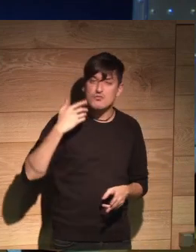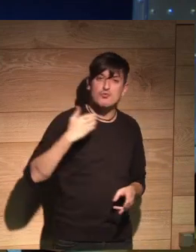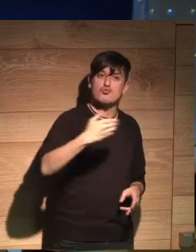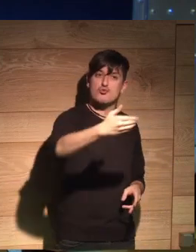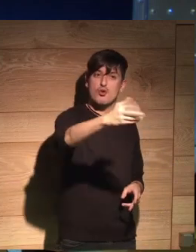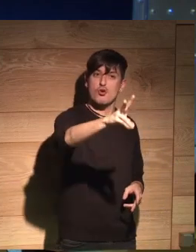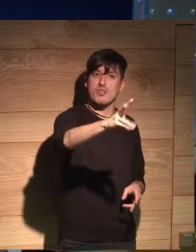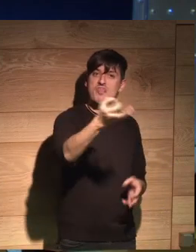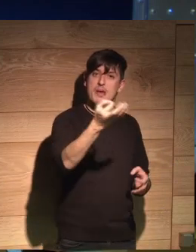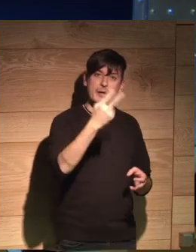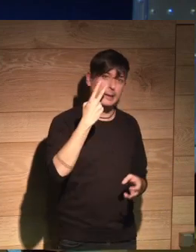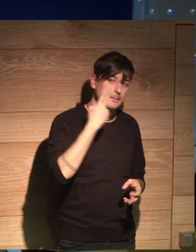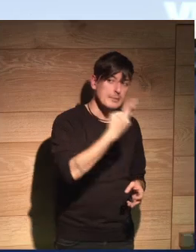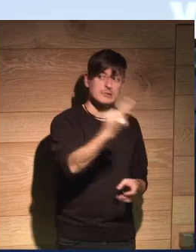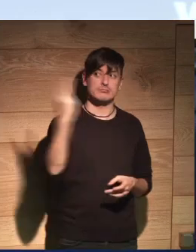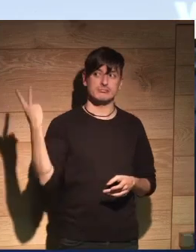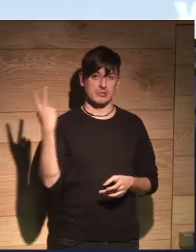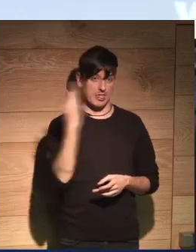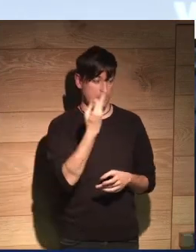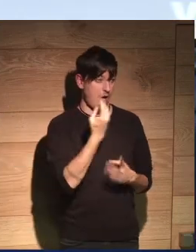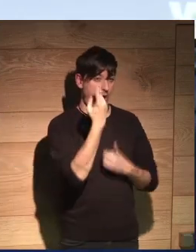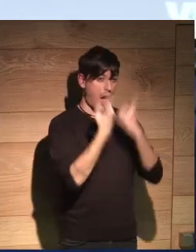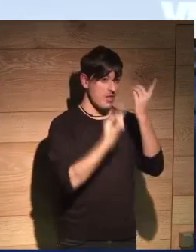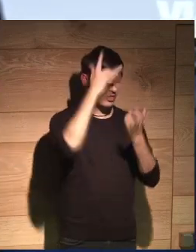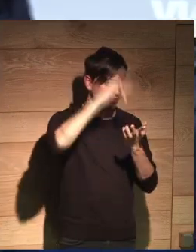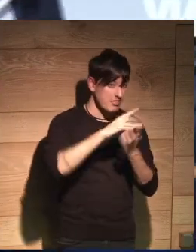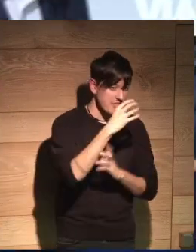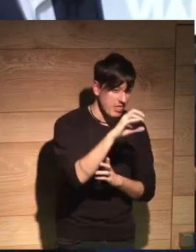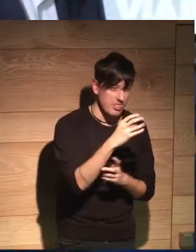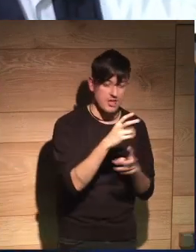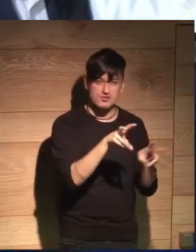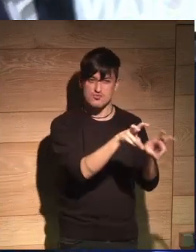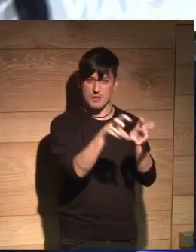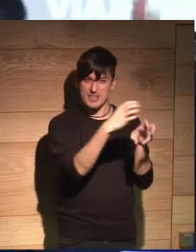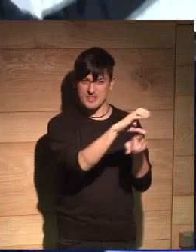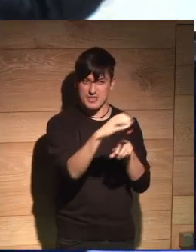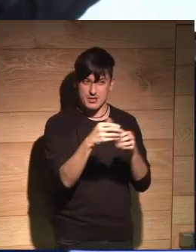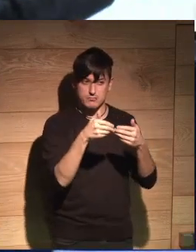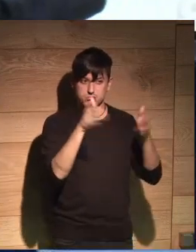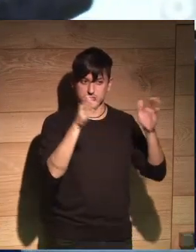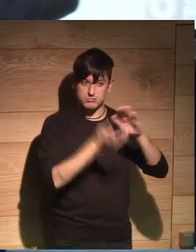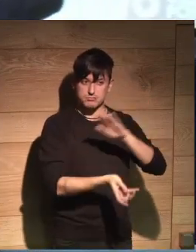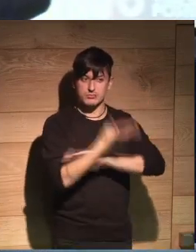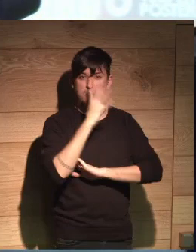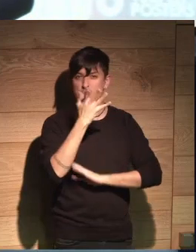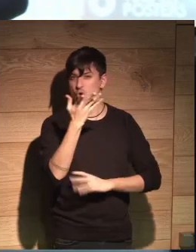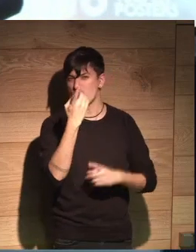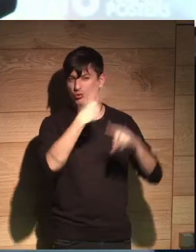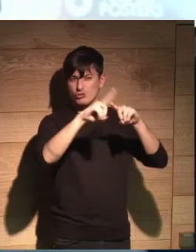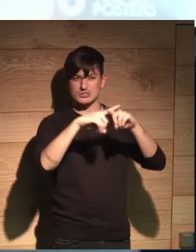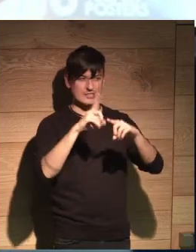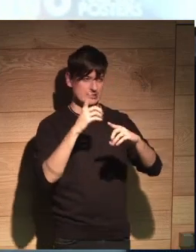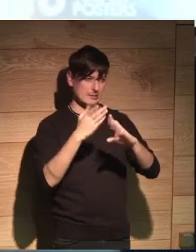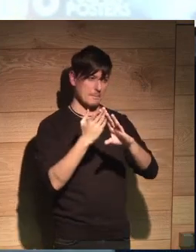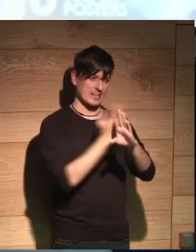vista al pasado. Y hay veces en ciencia que las nuevas disciplinas científicas surgen de cosas que han ocurrido en el pasado